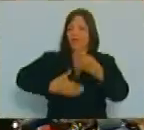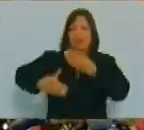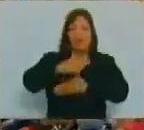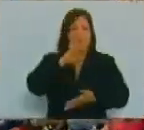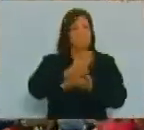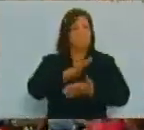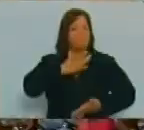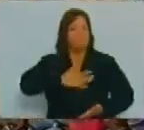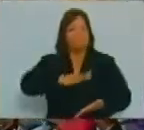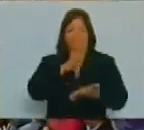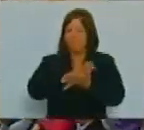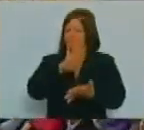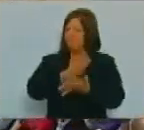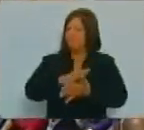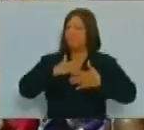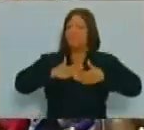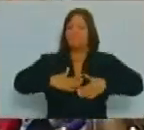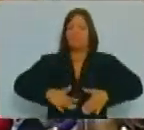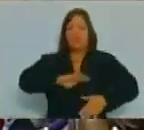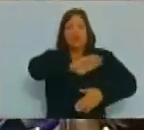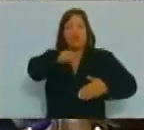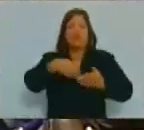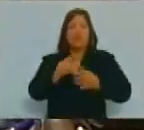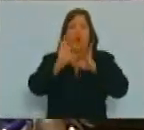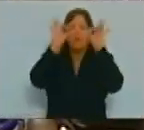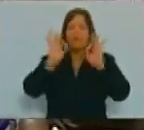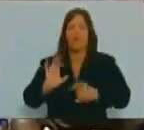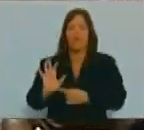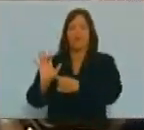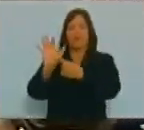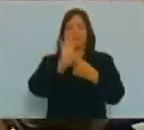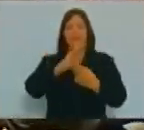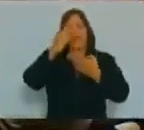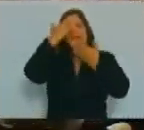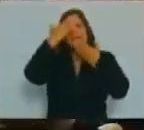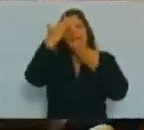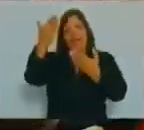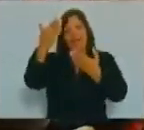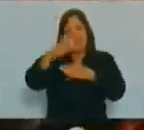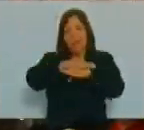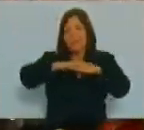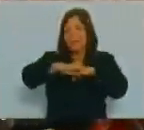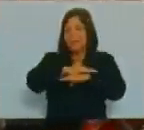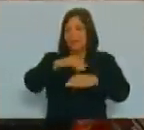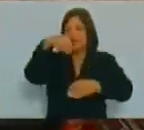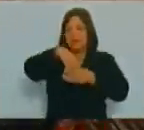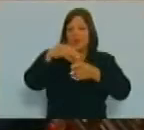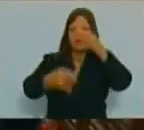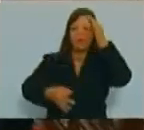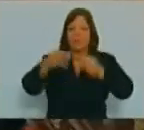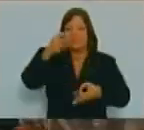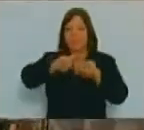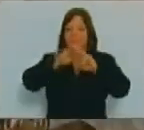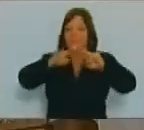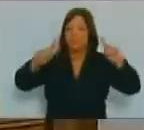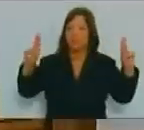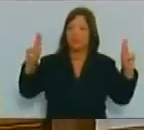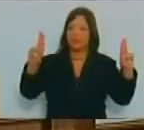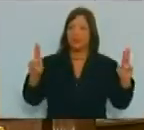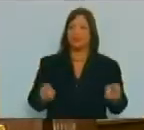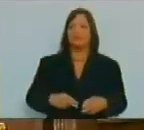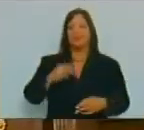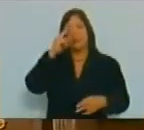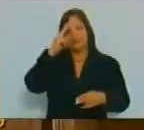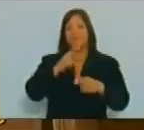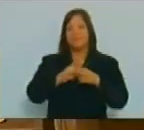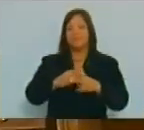a la tranquilidad de todas sus expresiones así que agradecemos al ministro por esta condecoración que realmente